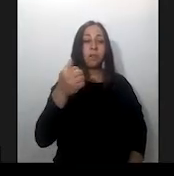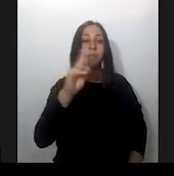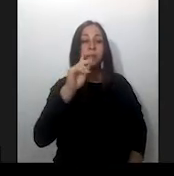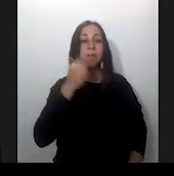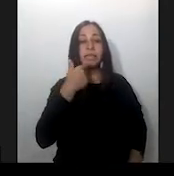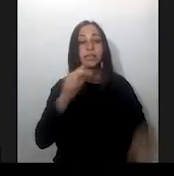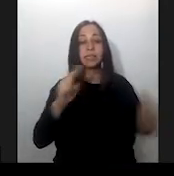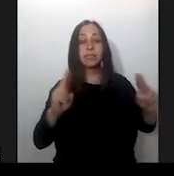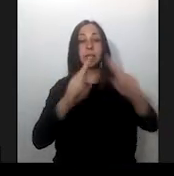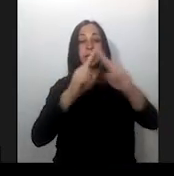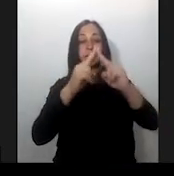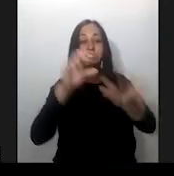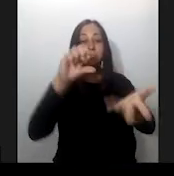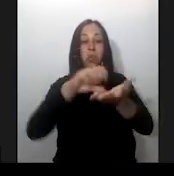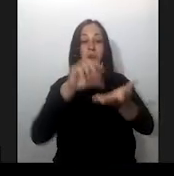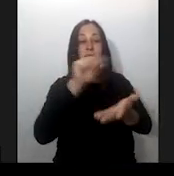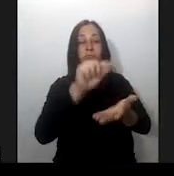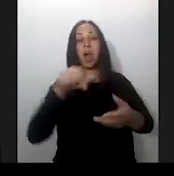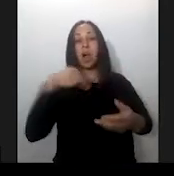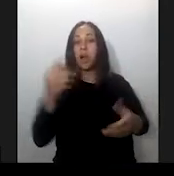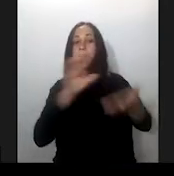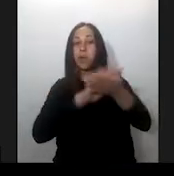Agregamos a Londres.